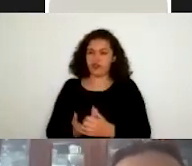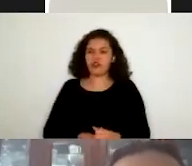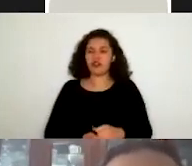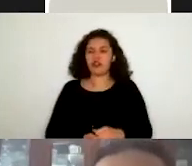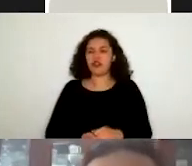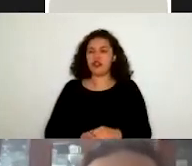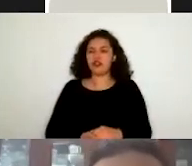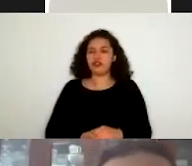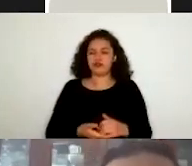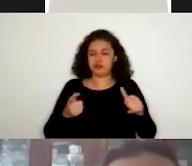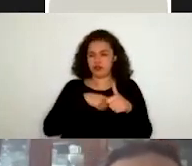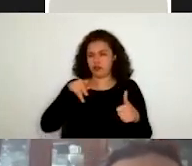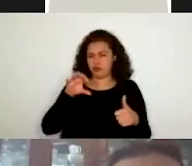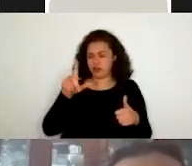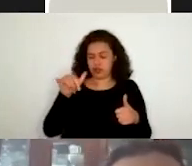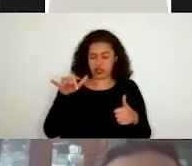Método de Mosler,